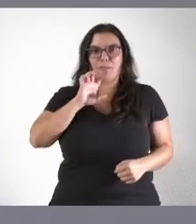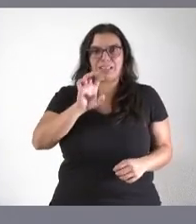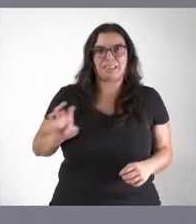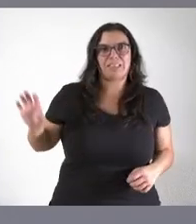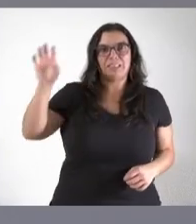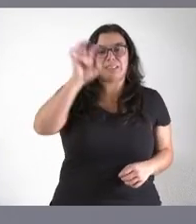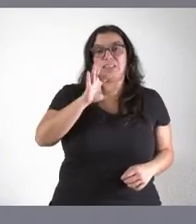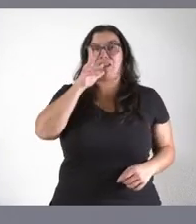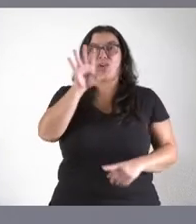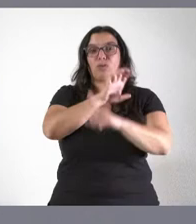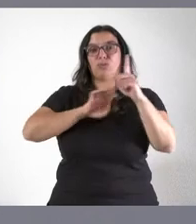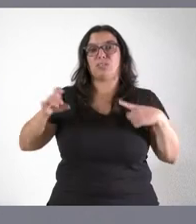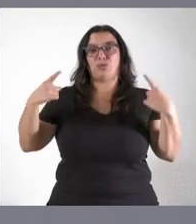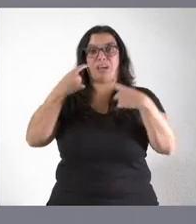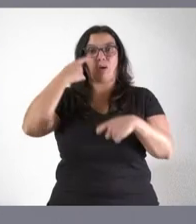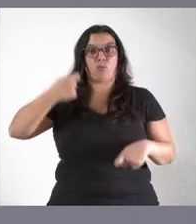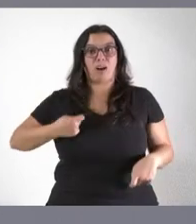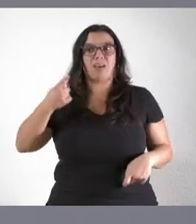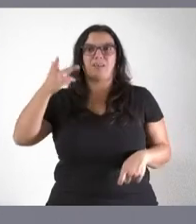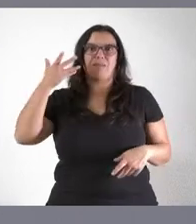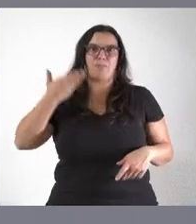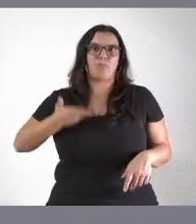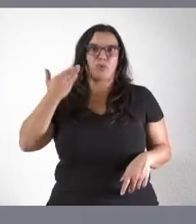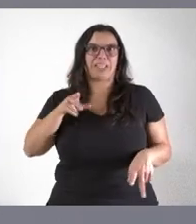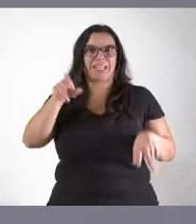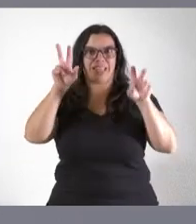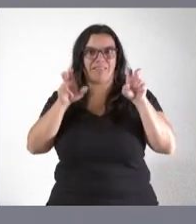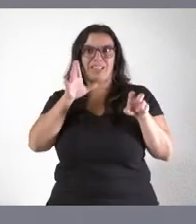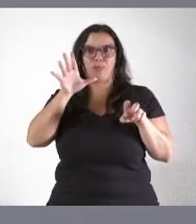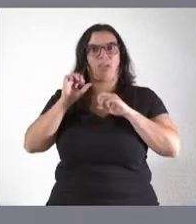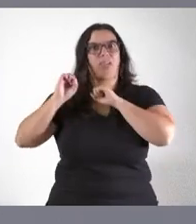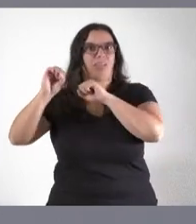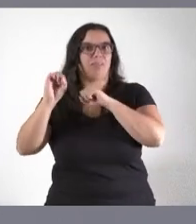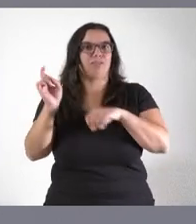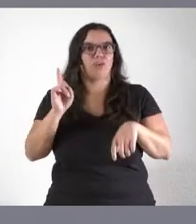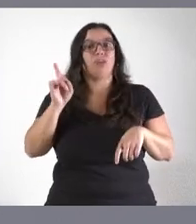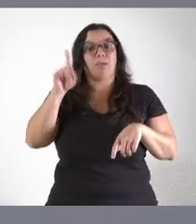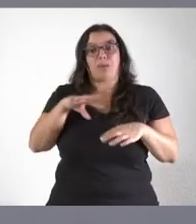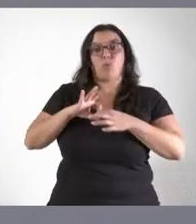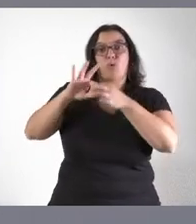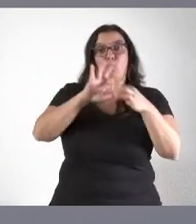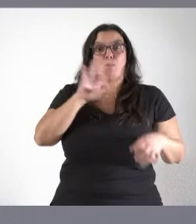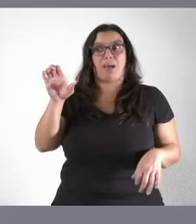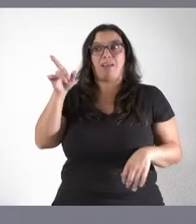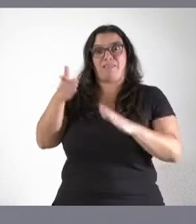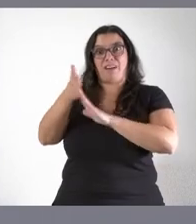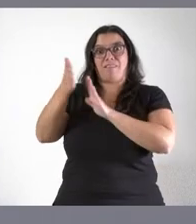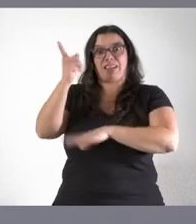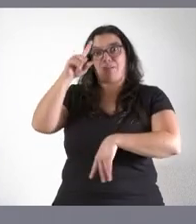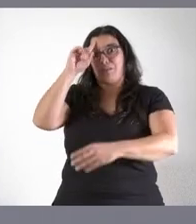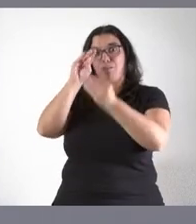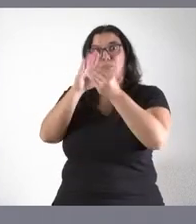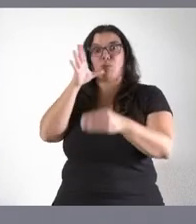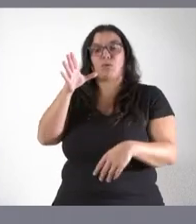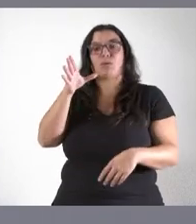de la Guerra de Ucrania es especialmente importante este debate la propia Unión Europea también va en esa dirección Porque además visto ustedes como la propia